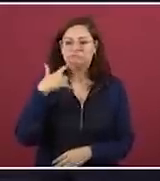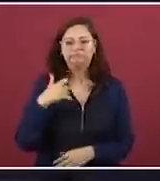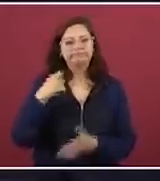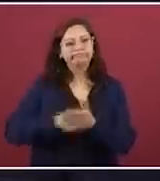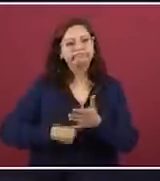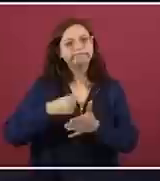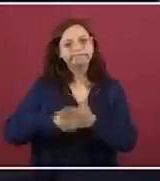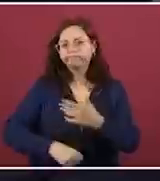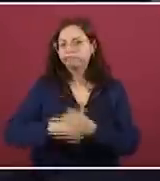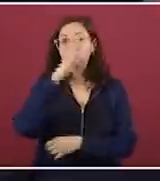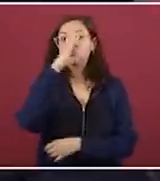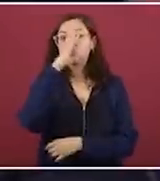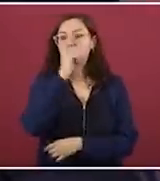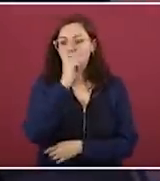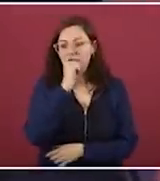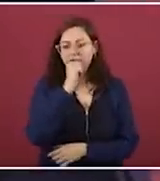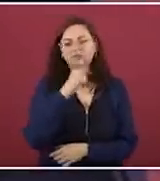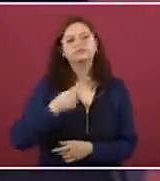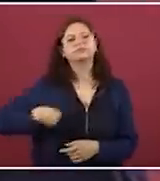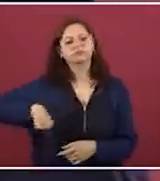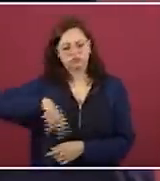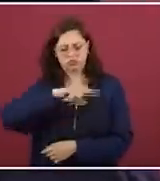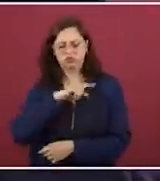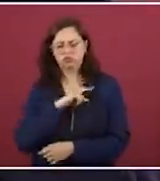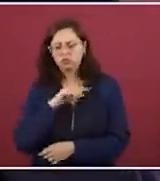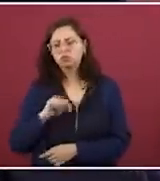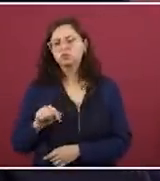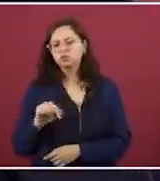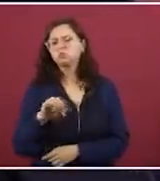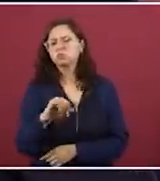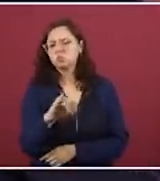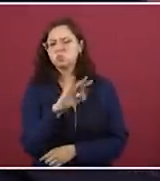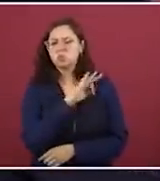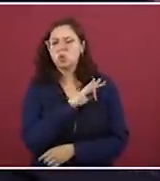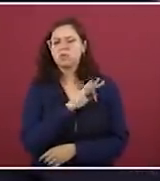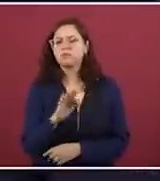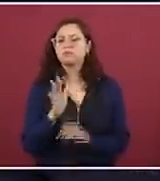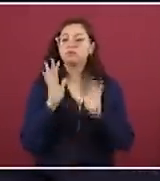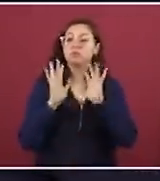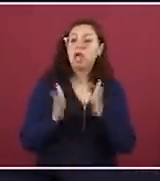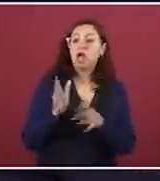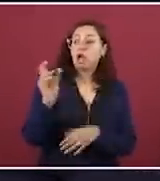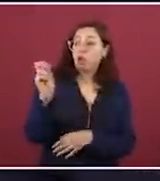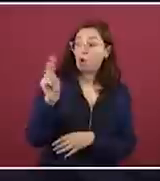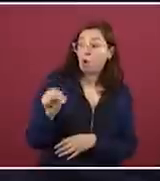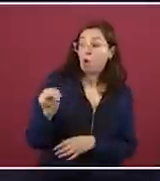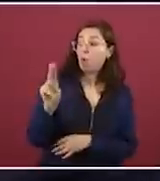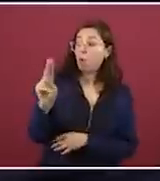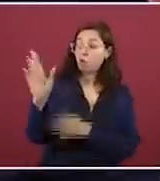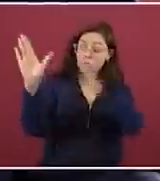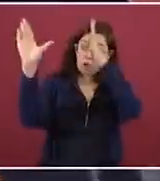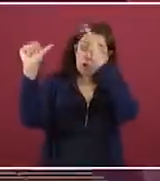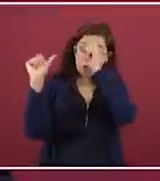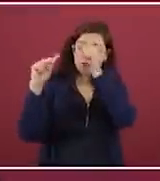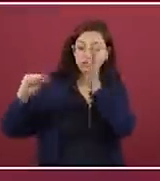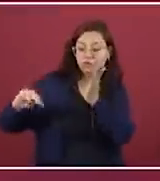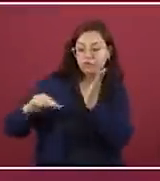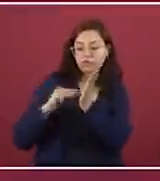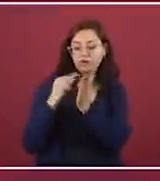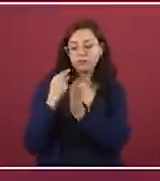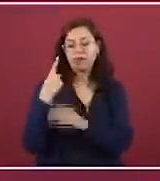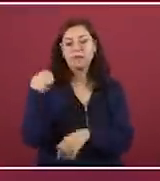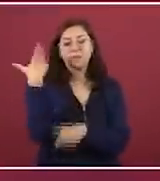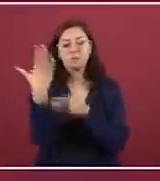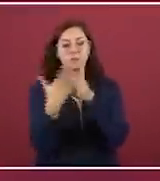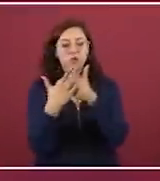Nosotros vamos a poder. Ya firmamos con la ONU un acuerdo para que nos acompañen en todas las